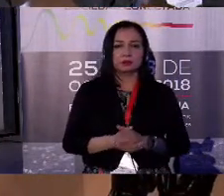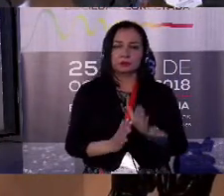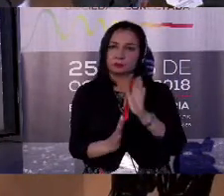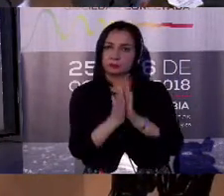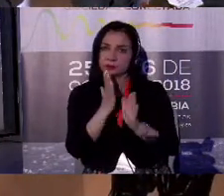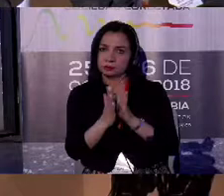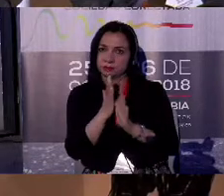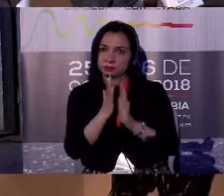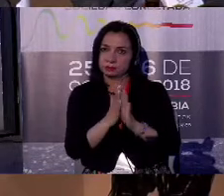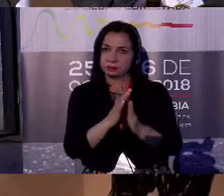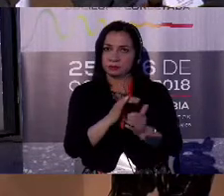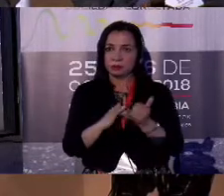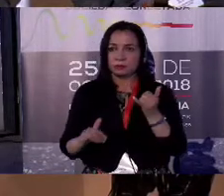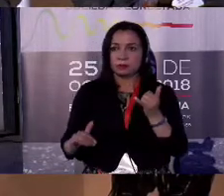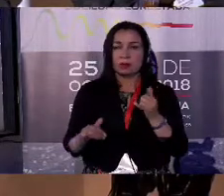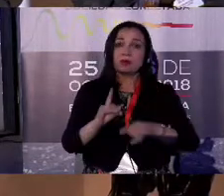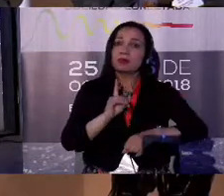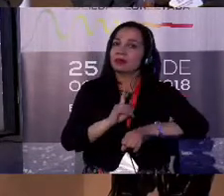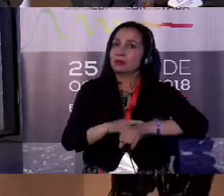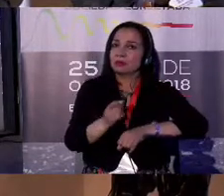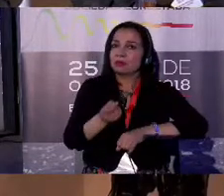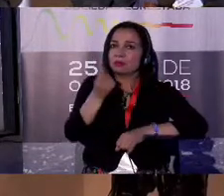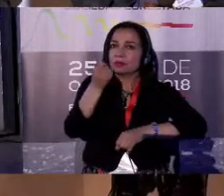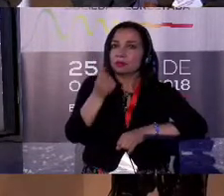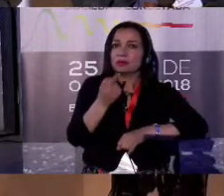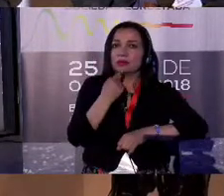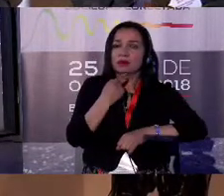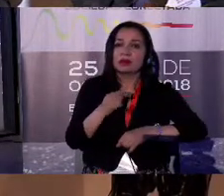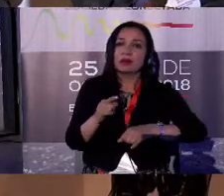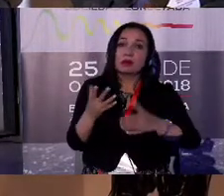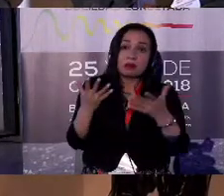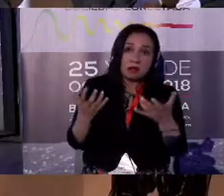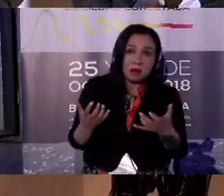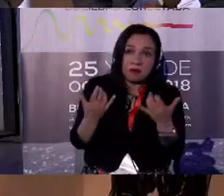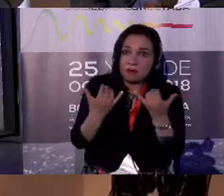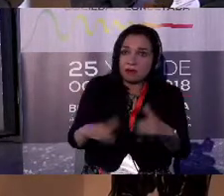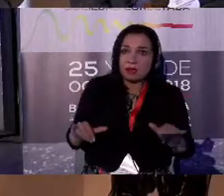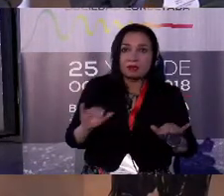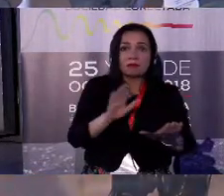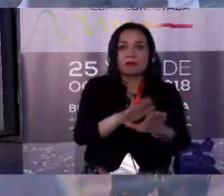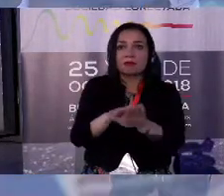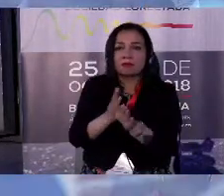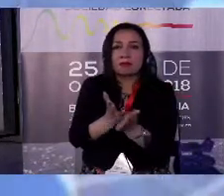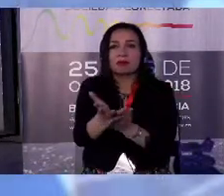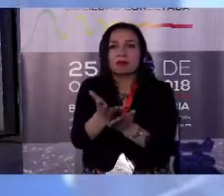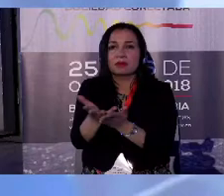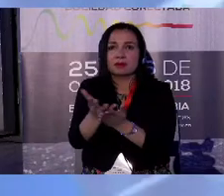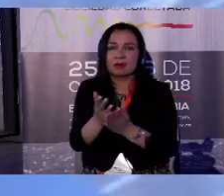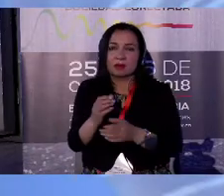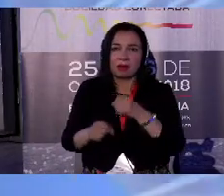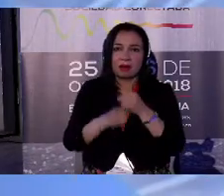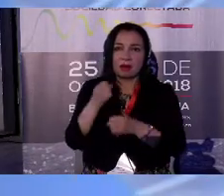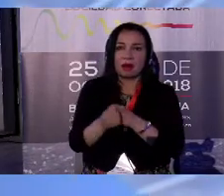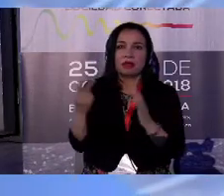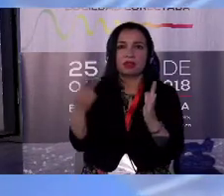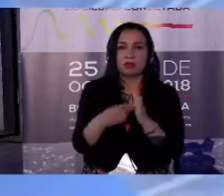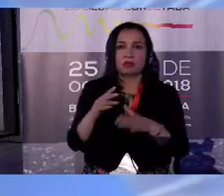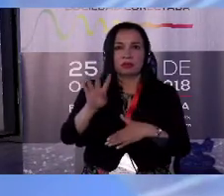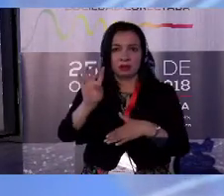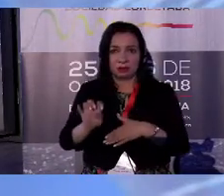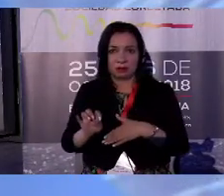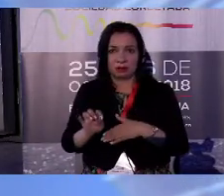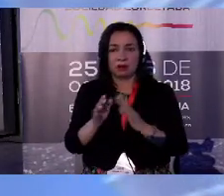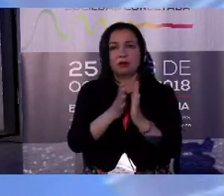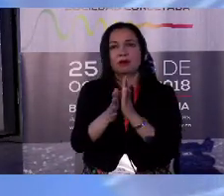reflexión final. Ya no tenemos más tiempo. No sé si alguno quiere cerrar con un mensaje clave que tiene para 2019. Pablo ya nos dijo que